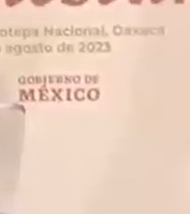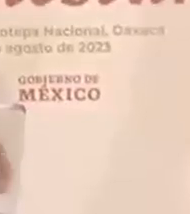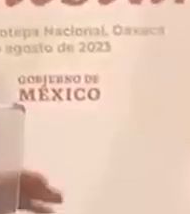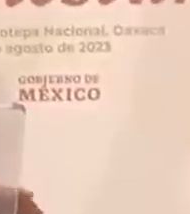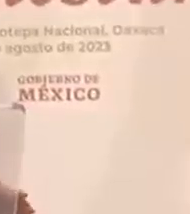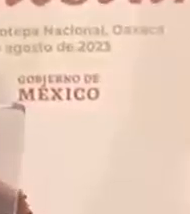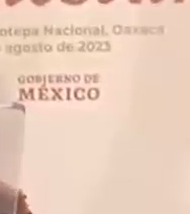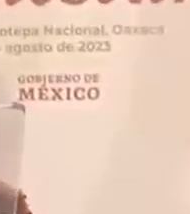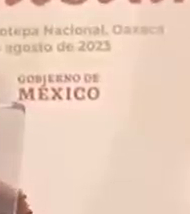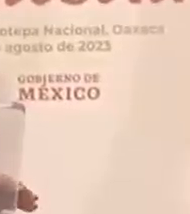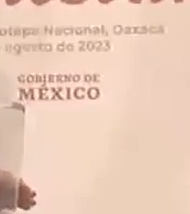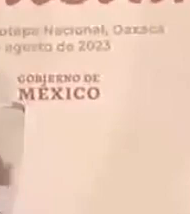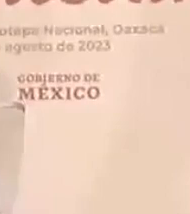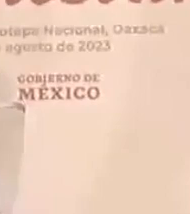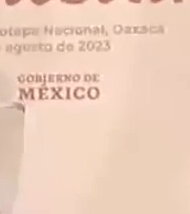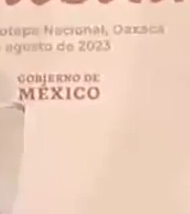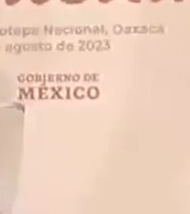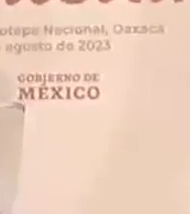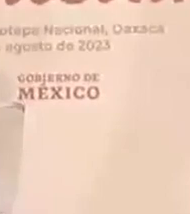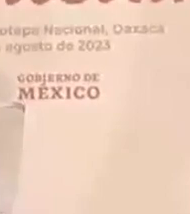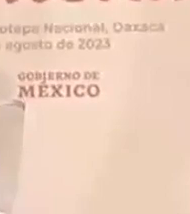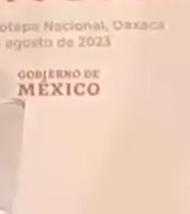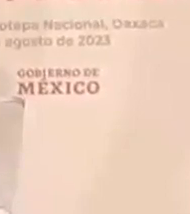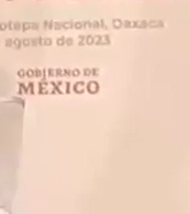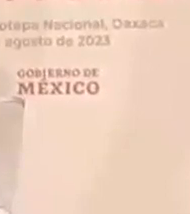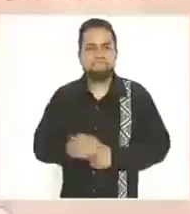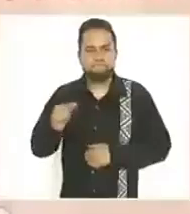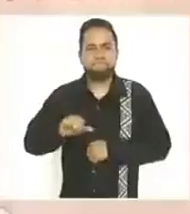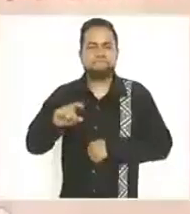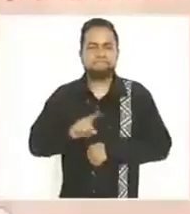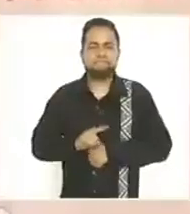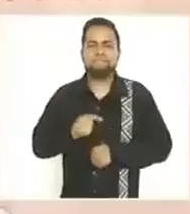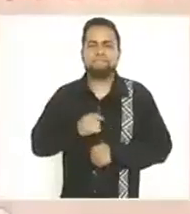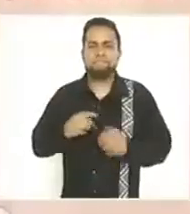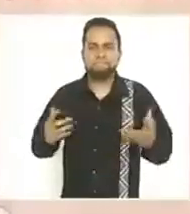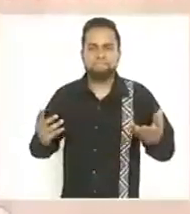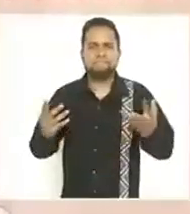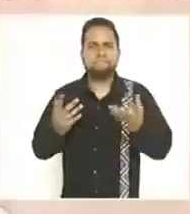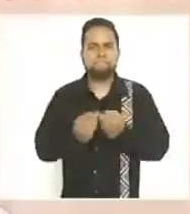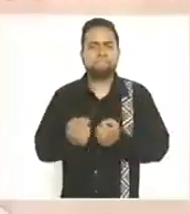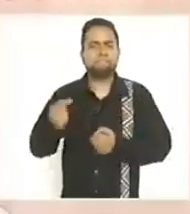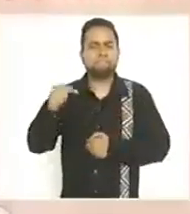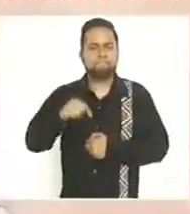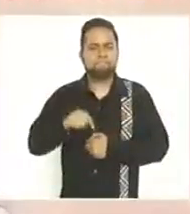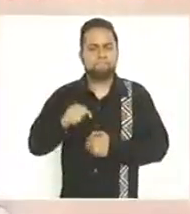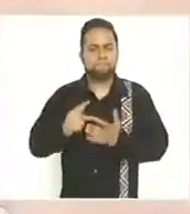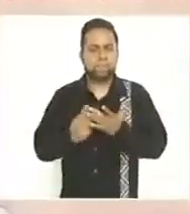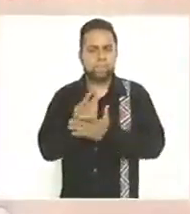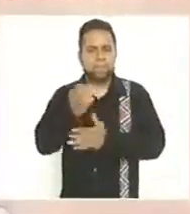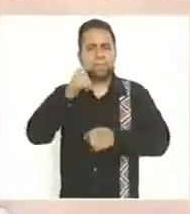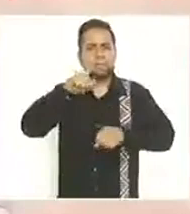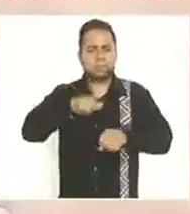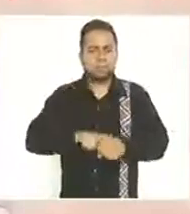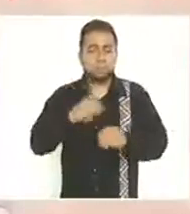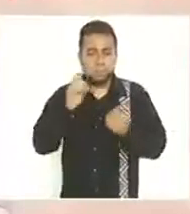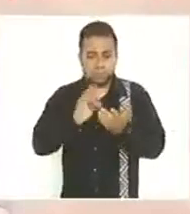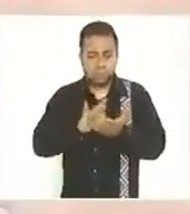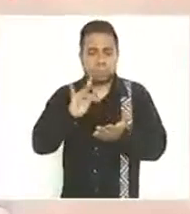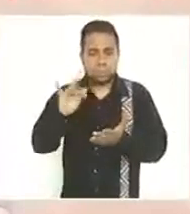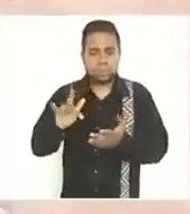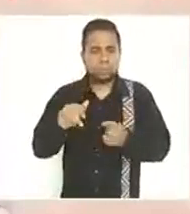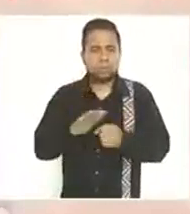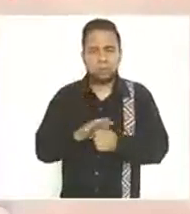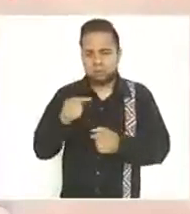costa y la Mixteca oaxaqueña, que el día de hoy nos estamos reuniendo aquí en Pinotepa Nacional. Muchísimas gracias